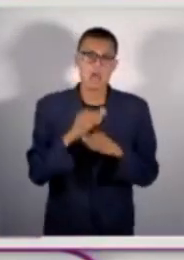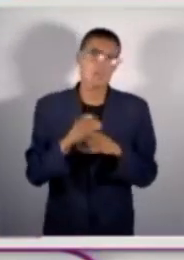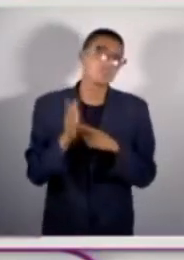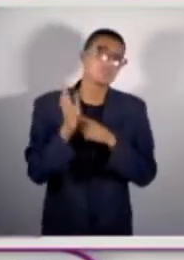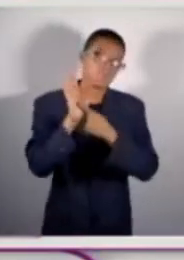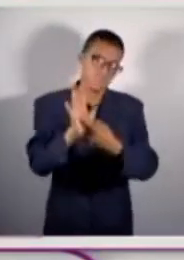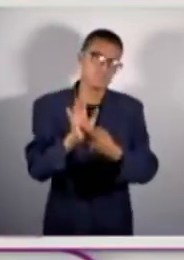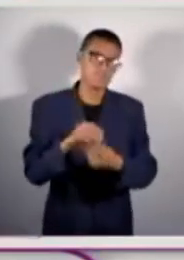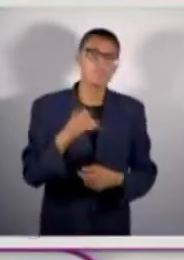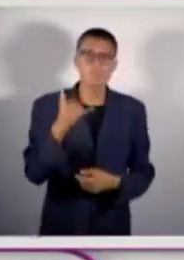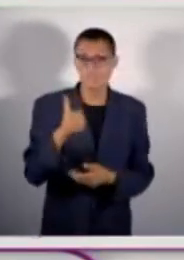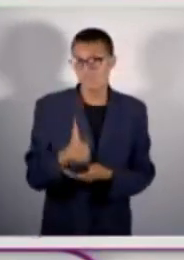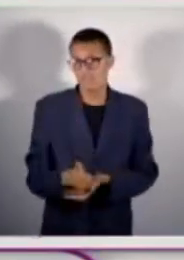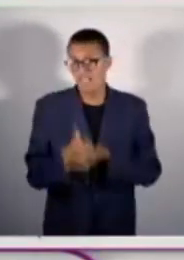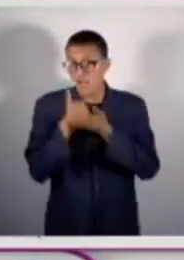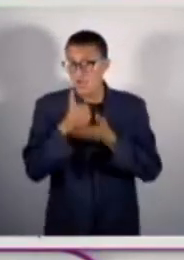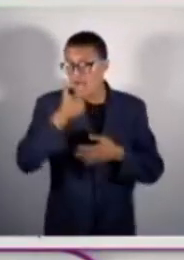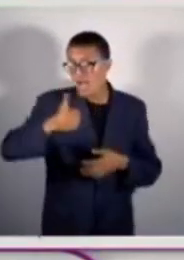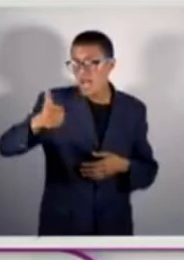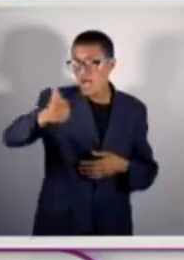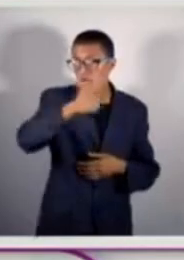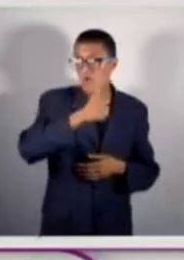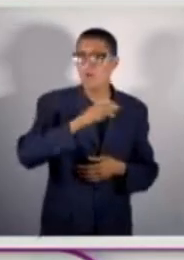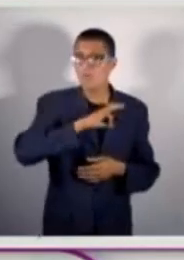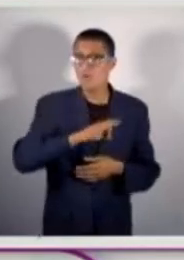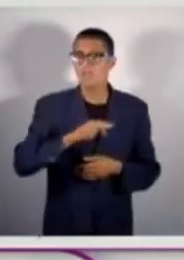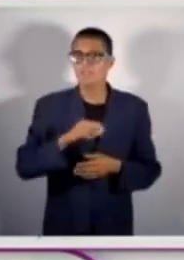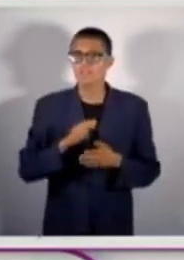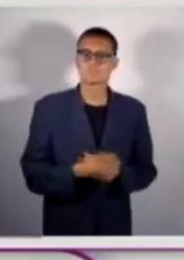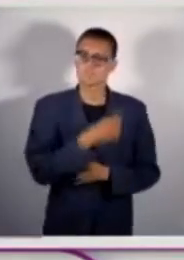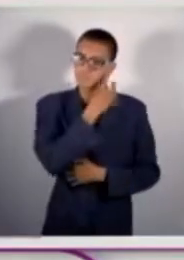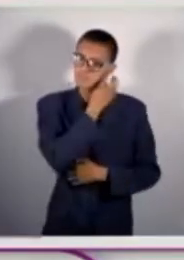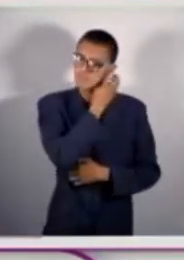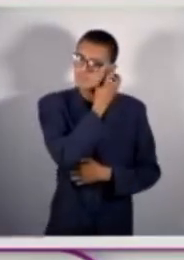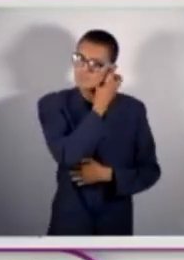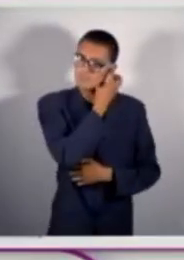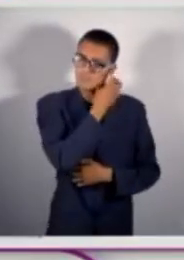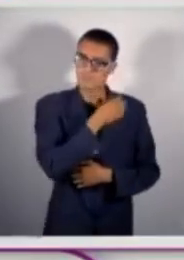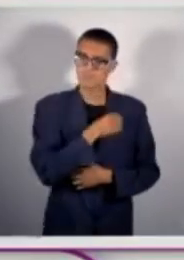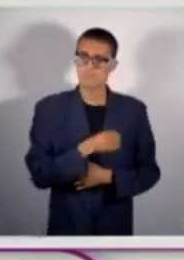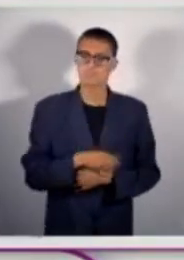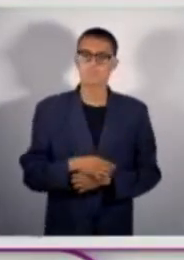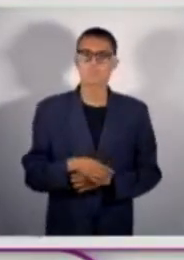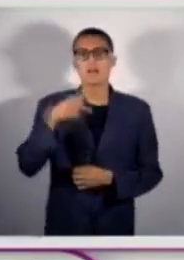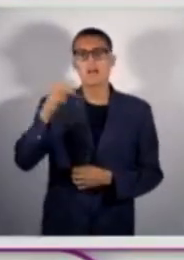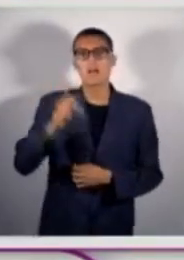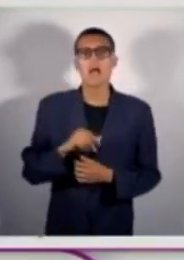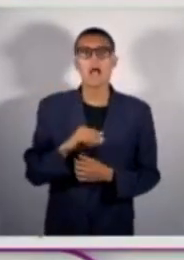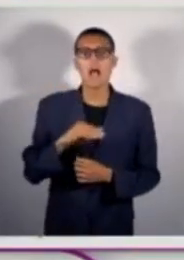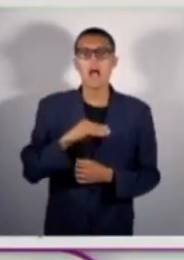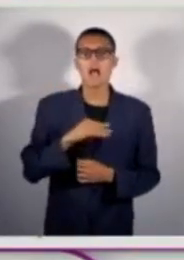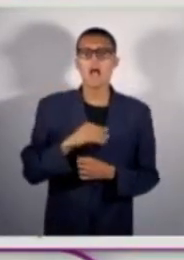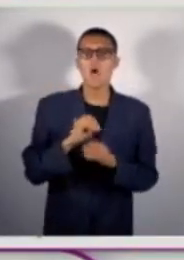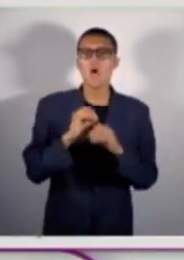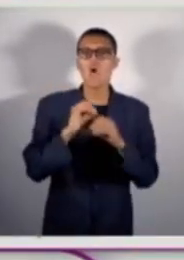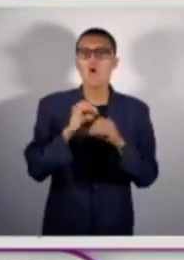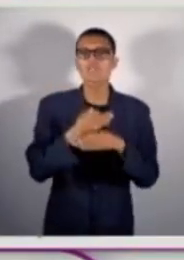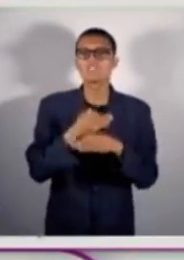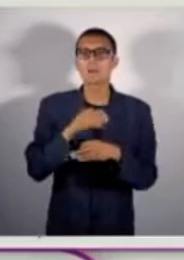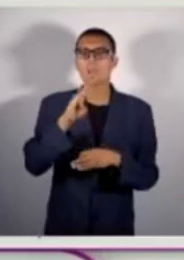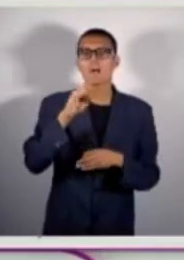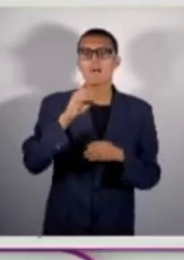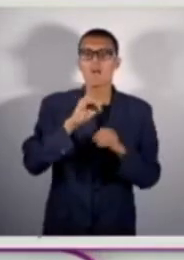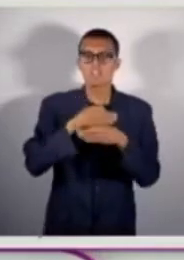ofrece. Y con la ayuda de cada uno de ustedes, haremos que esto suceda. La burocracia panista terminó con los principios